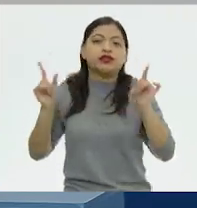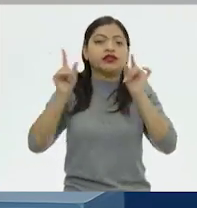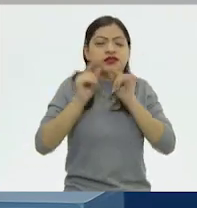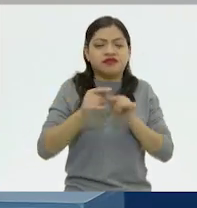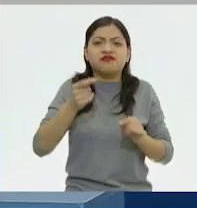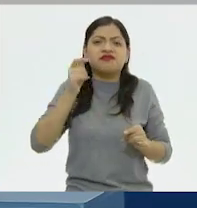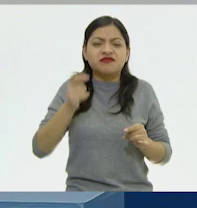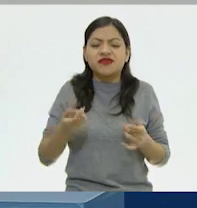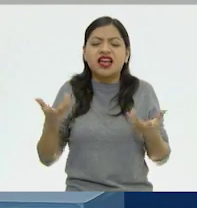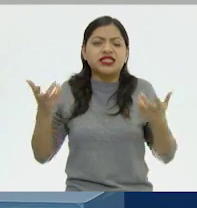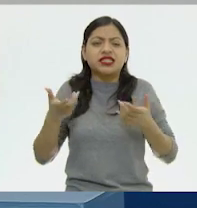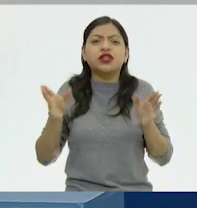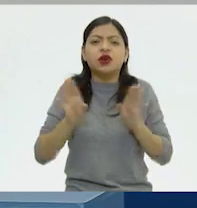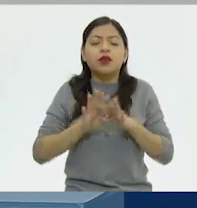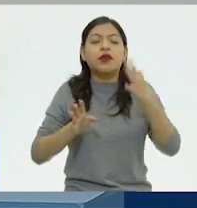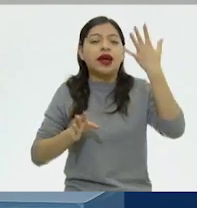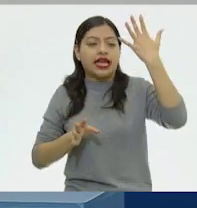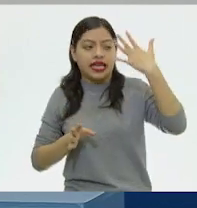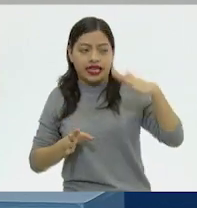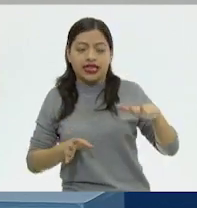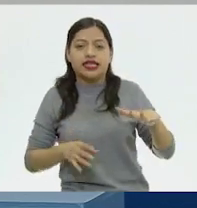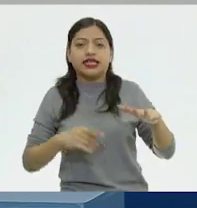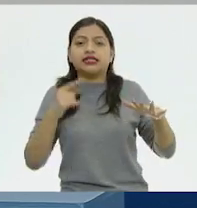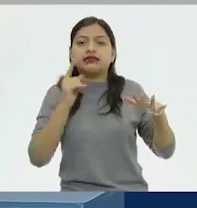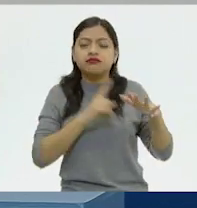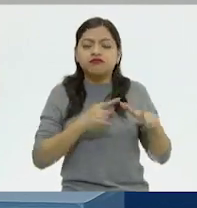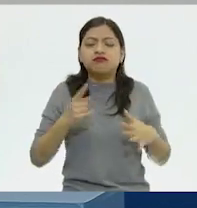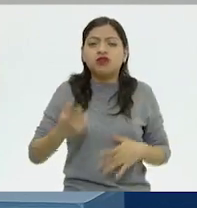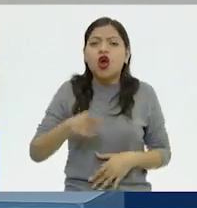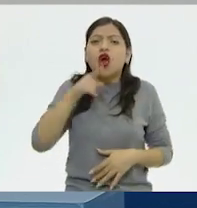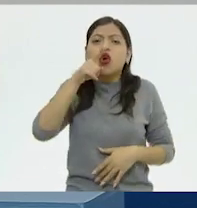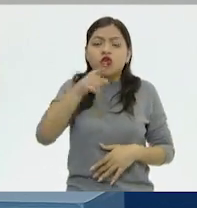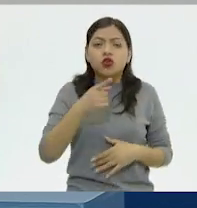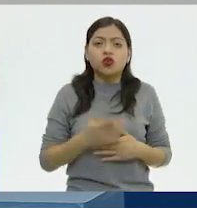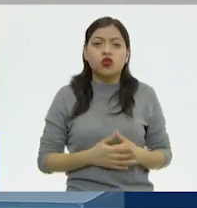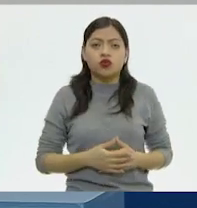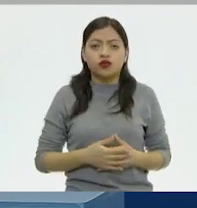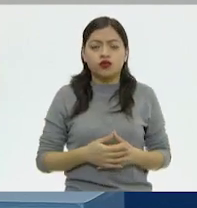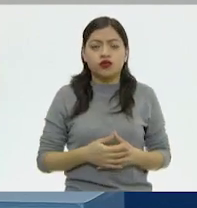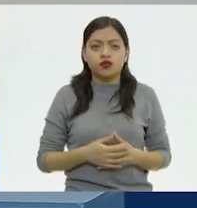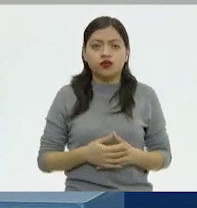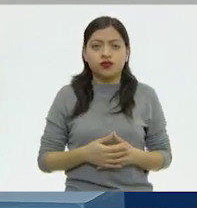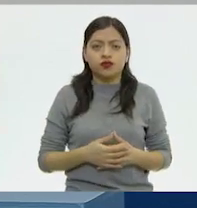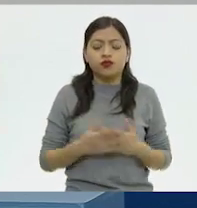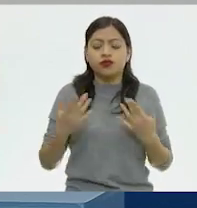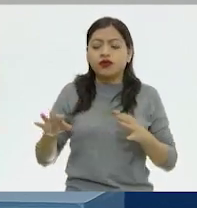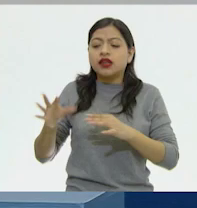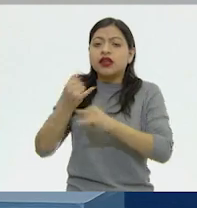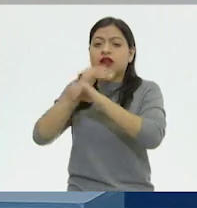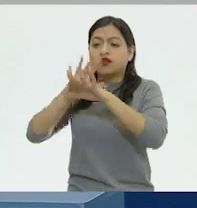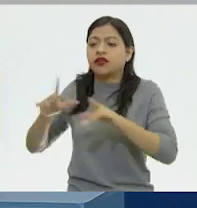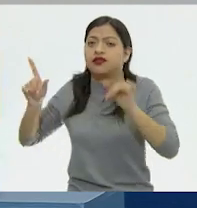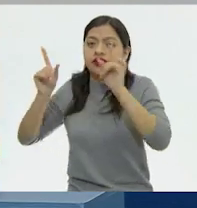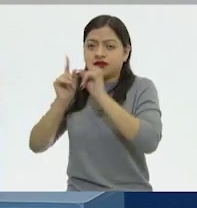décima: ¿qué beneficios podemos obtener de los esquemas cuando estudiamos?